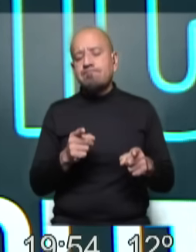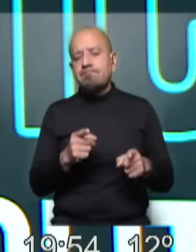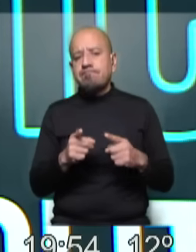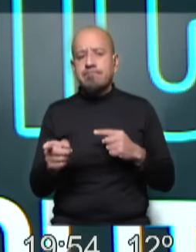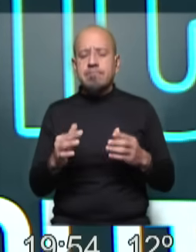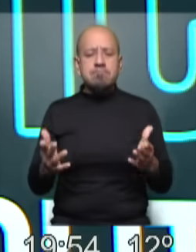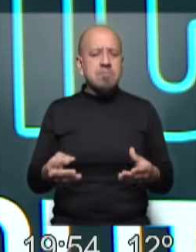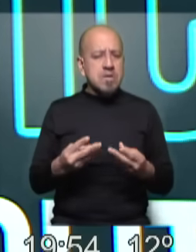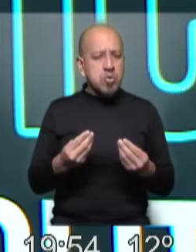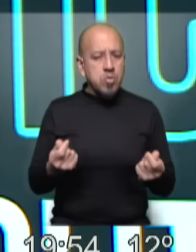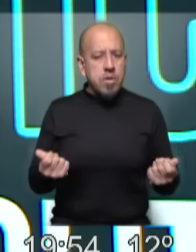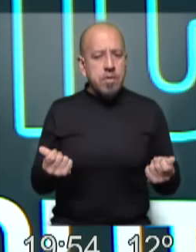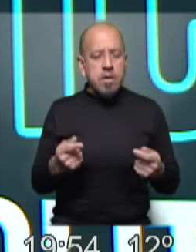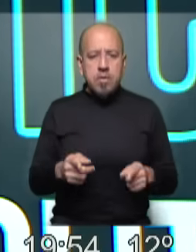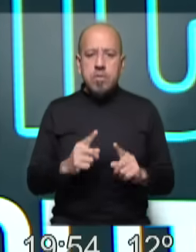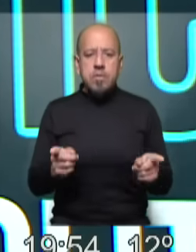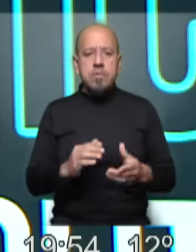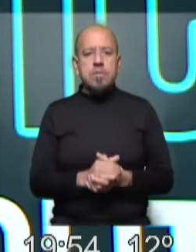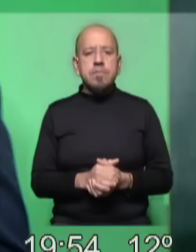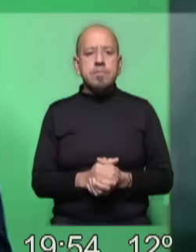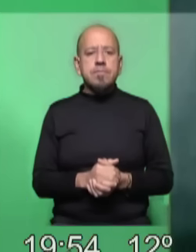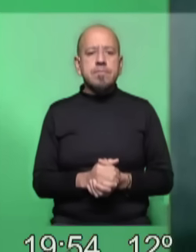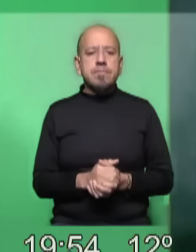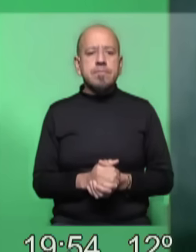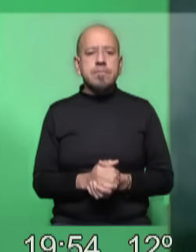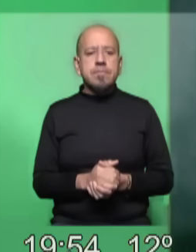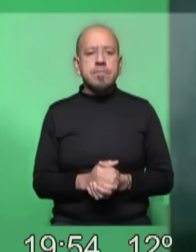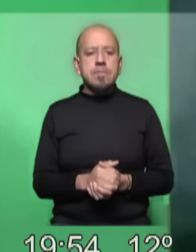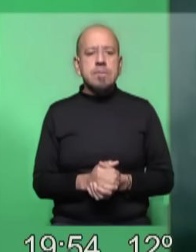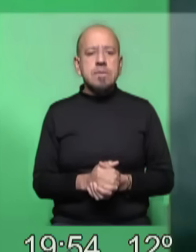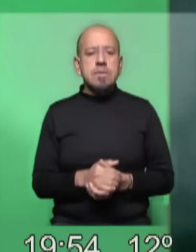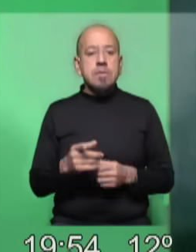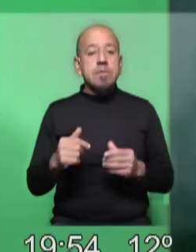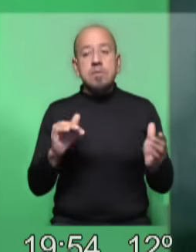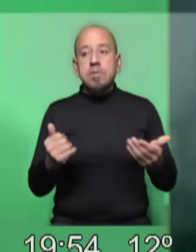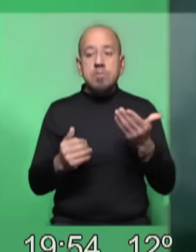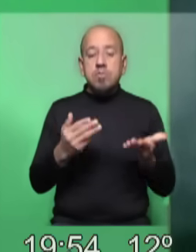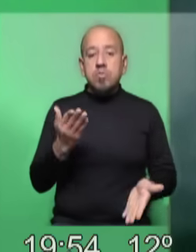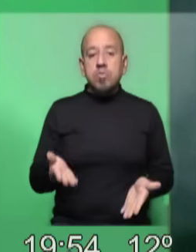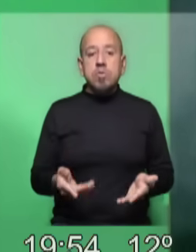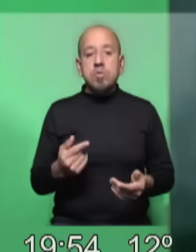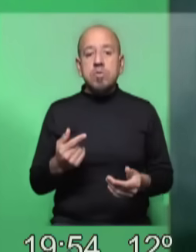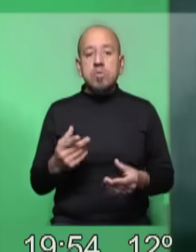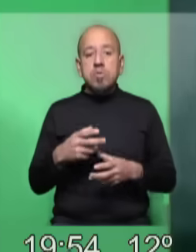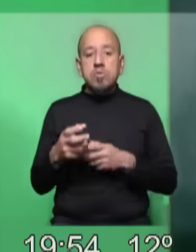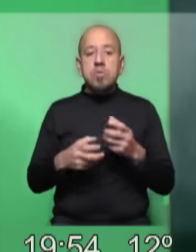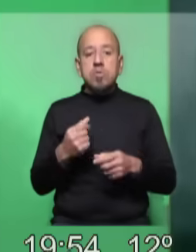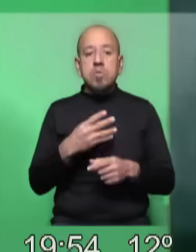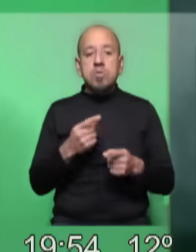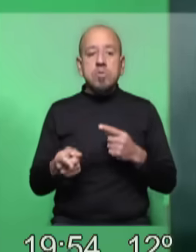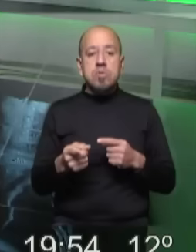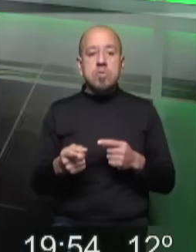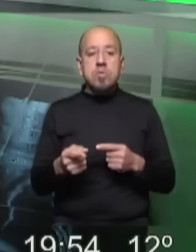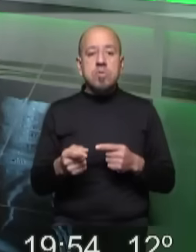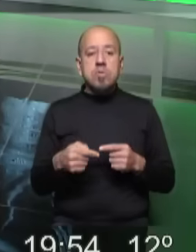superficial que podría haber sido otros casos a propósito de esto este tema del que estamos hablando las posturas del oficialismo surgen novedades antes cerramos la columna Gracias